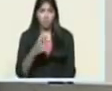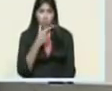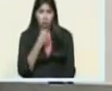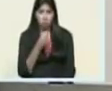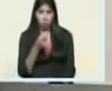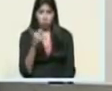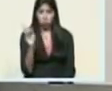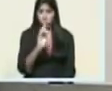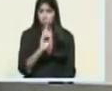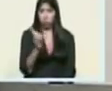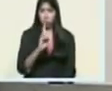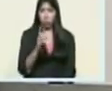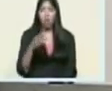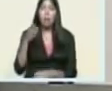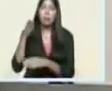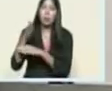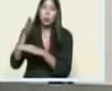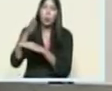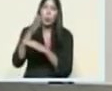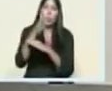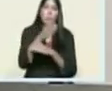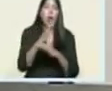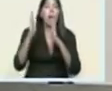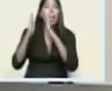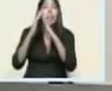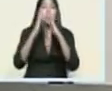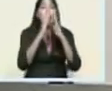ajo. Visitando hogar por hogar,